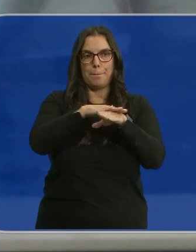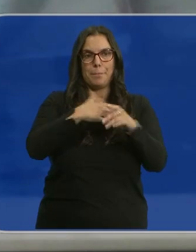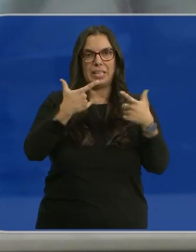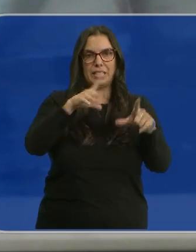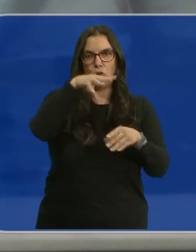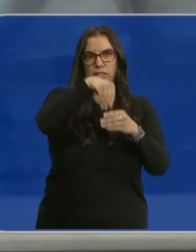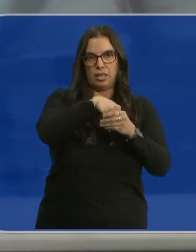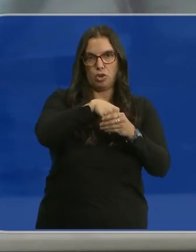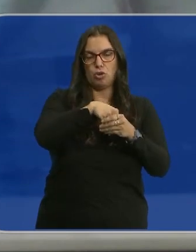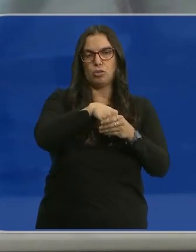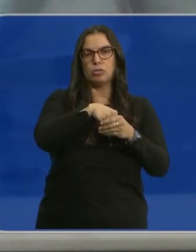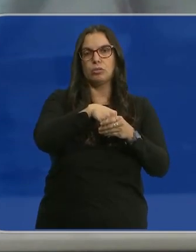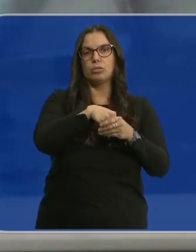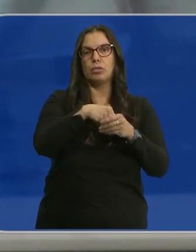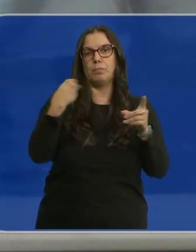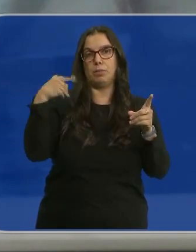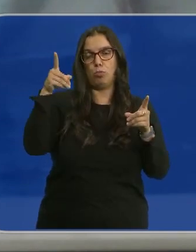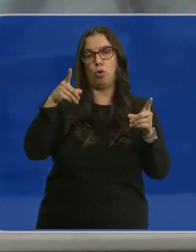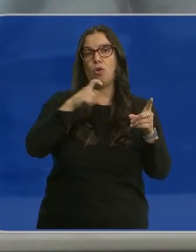del interior de Qatar, que